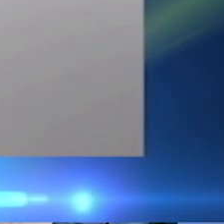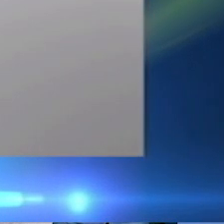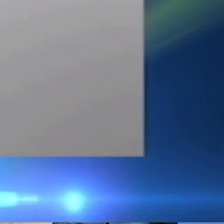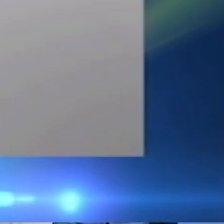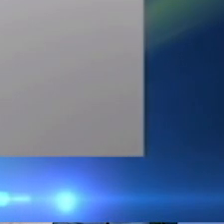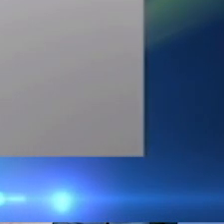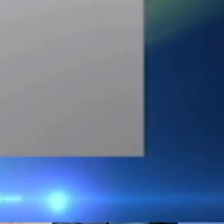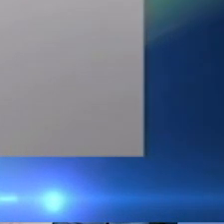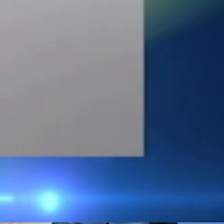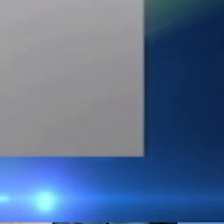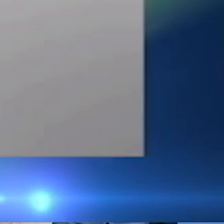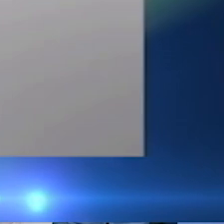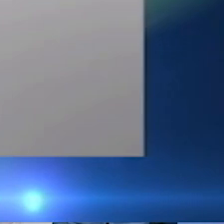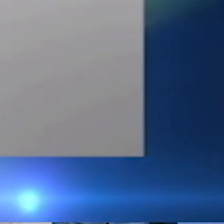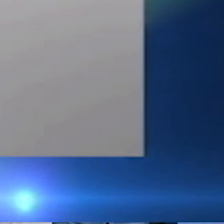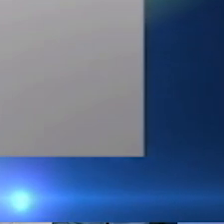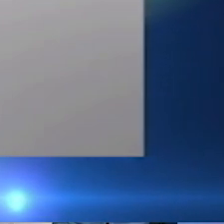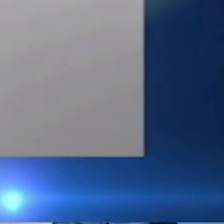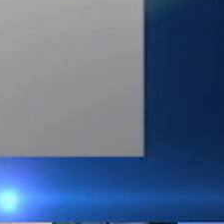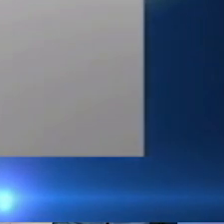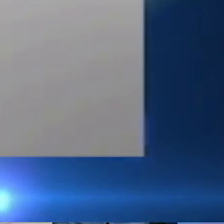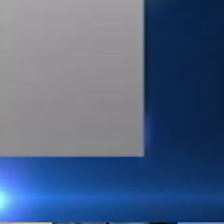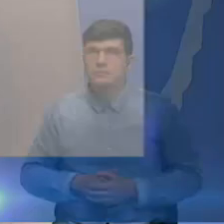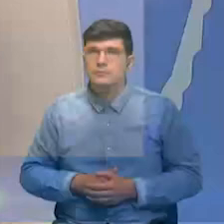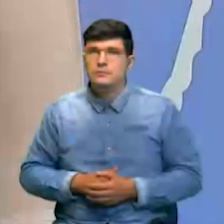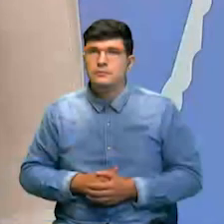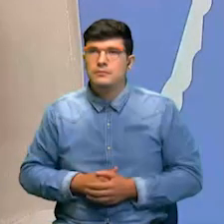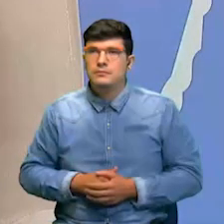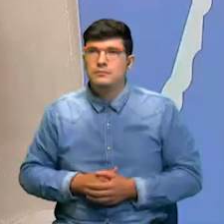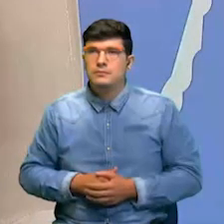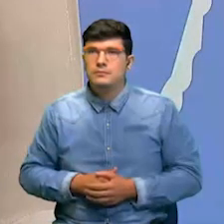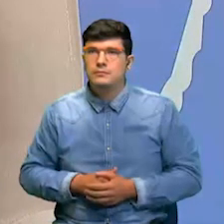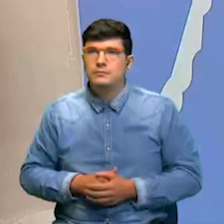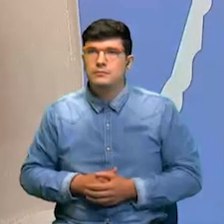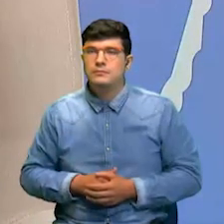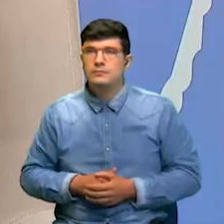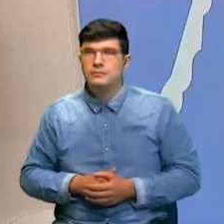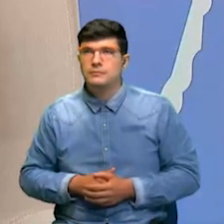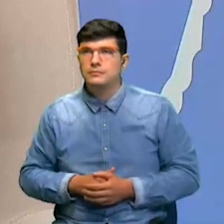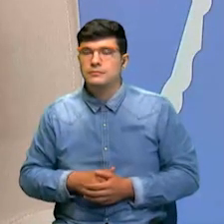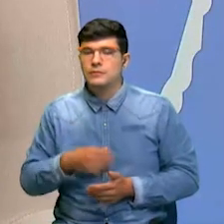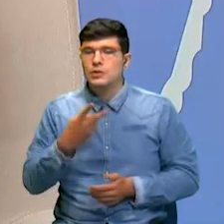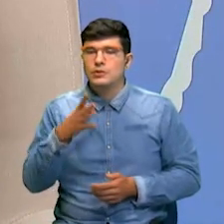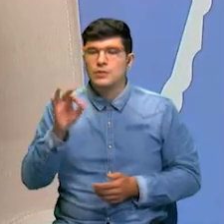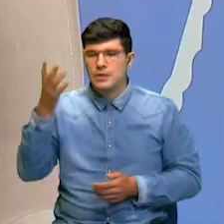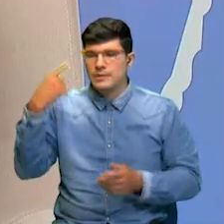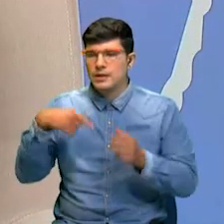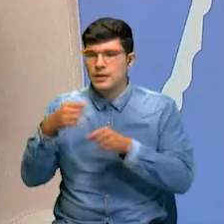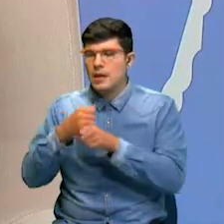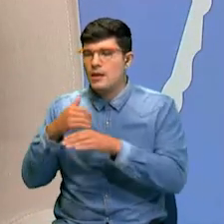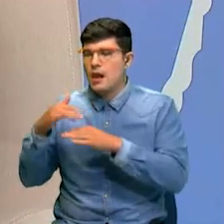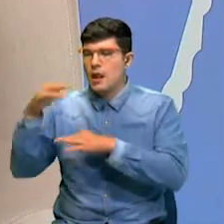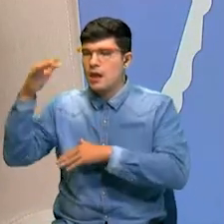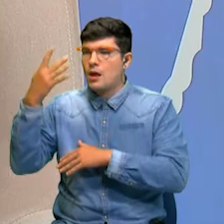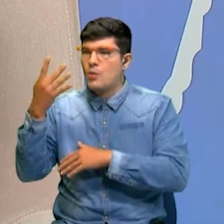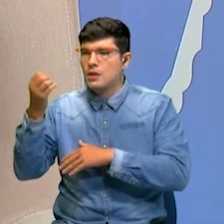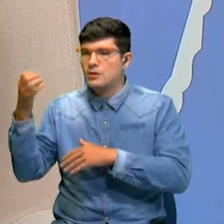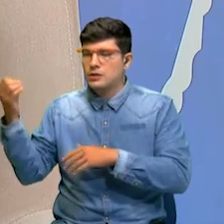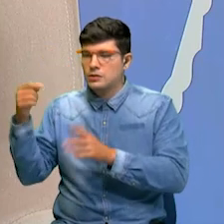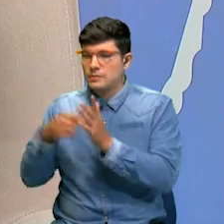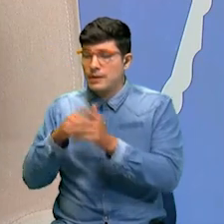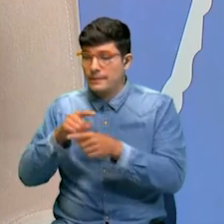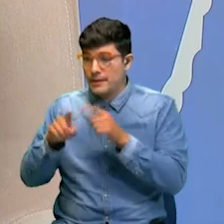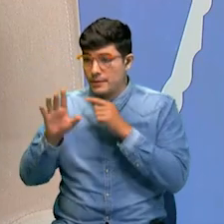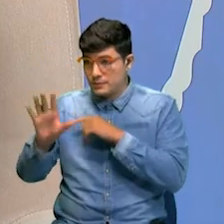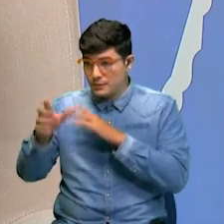la asignaron por 250,000 debido al aumento que se hace todos los años, pues está en 400,000. Y si